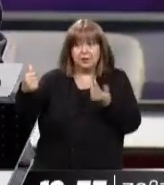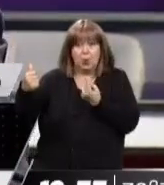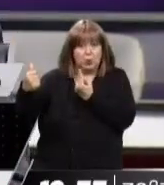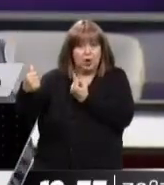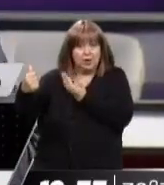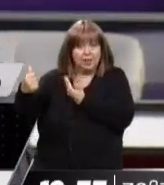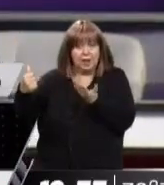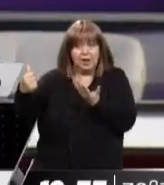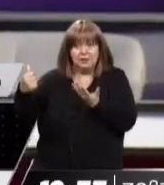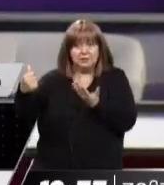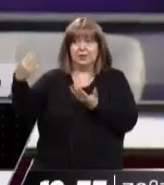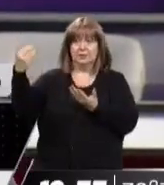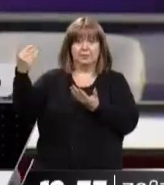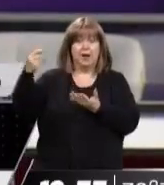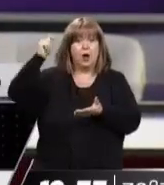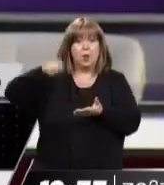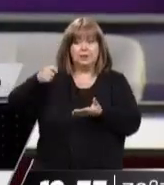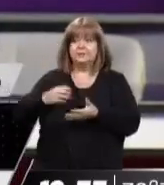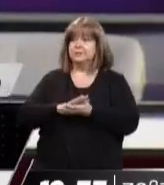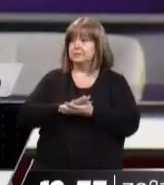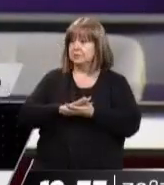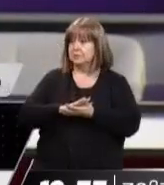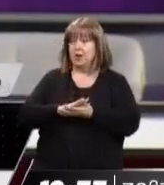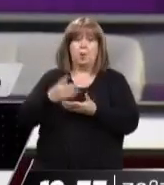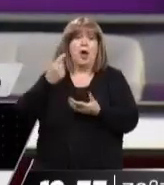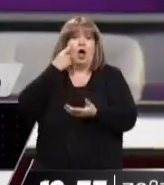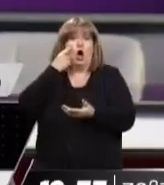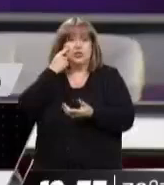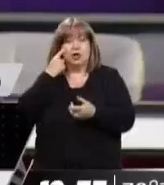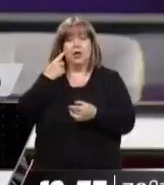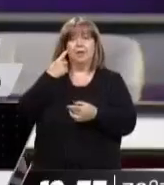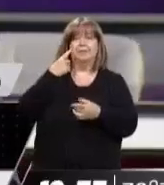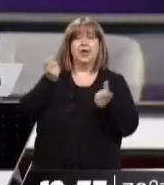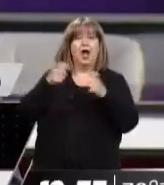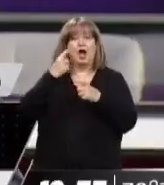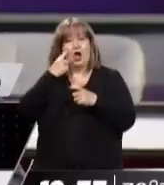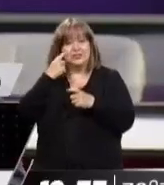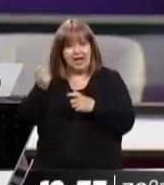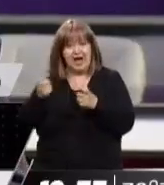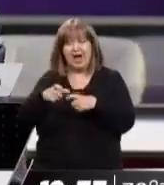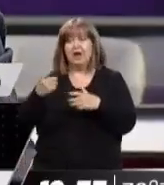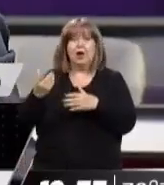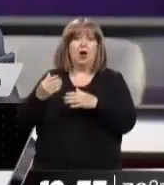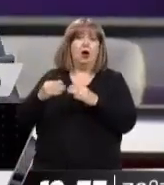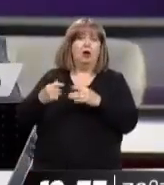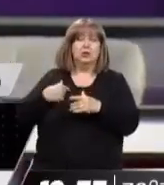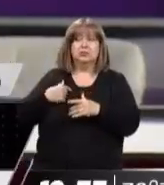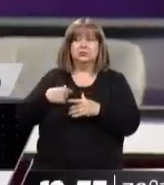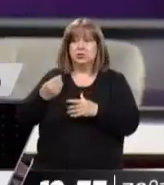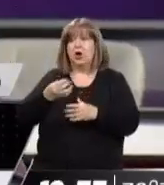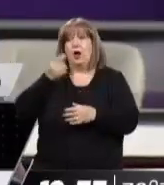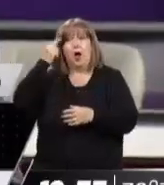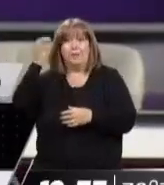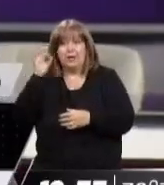fue a hablar y podía, digamos, podría haber sido un concejal, podría haber sido alguien que haya votado y decir, bueno, yo voté esto